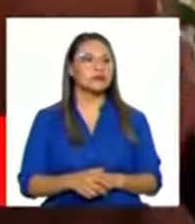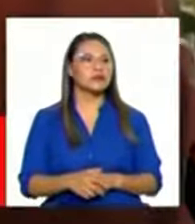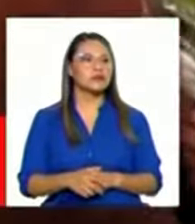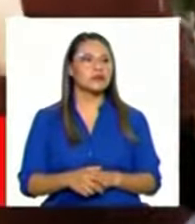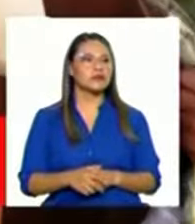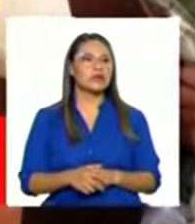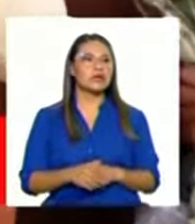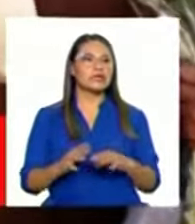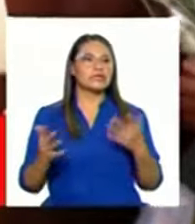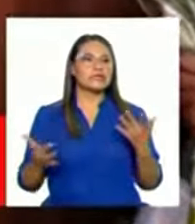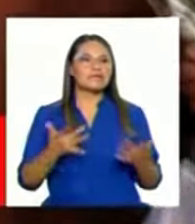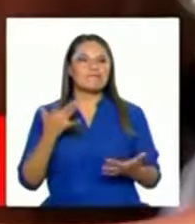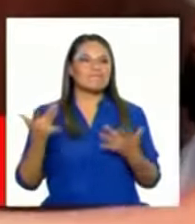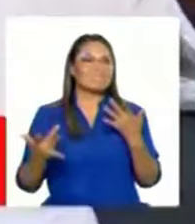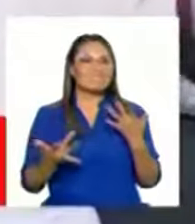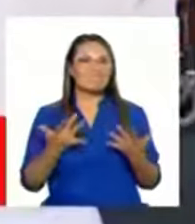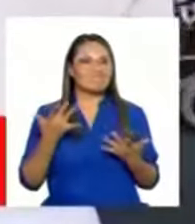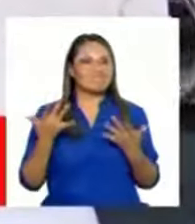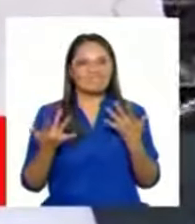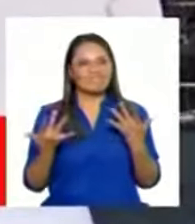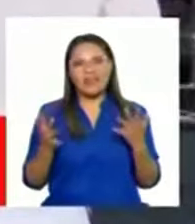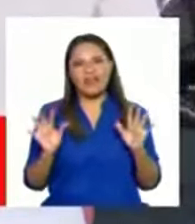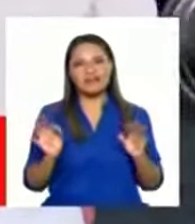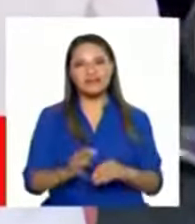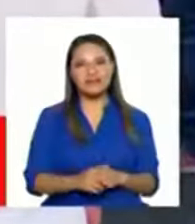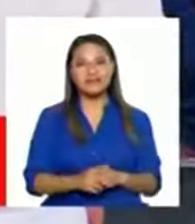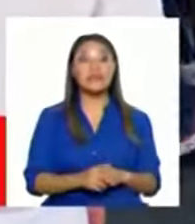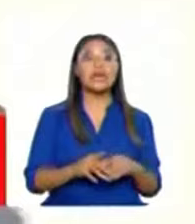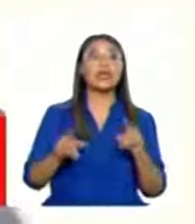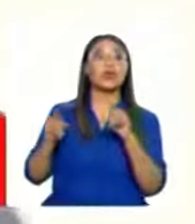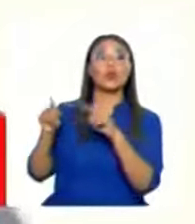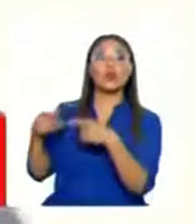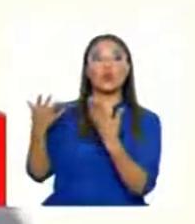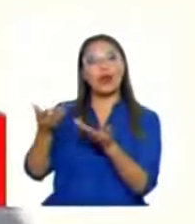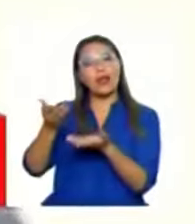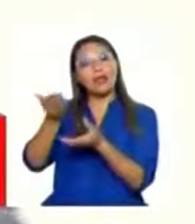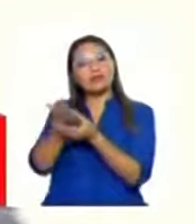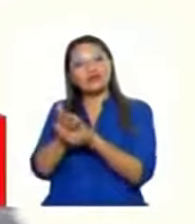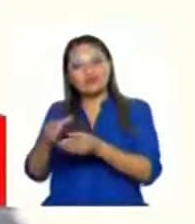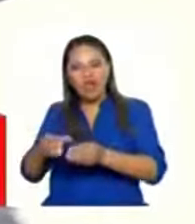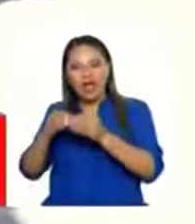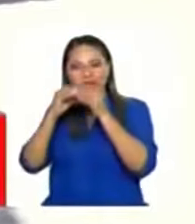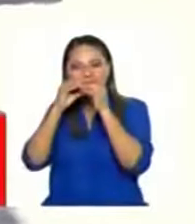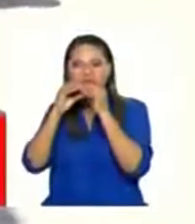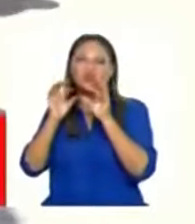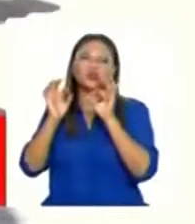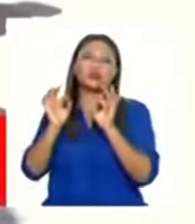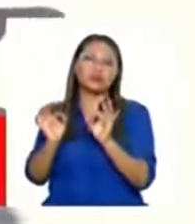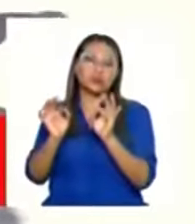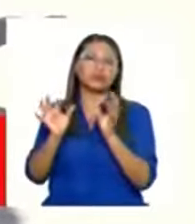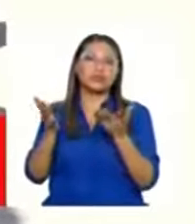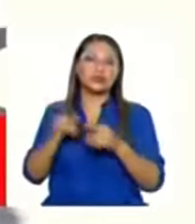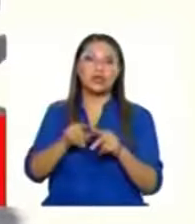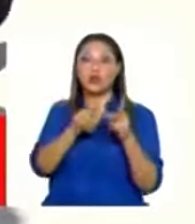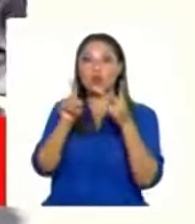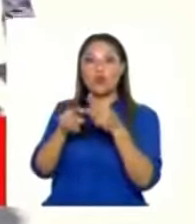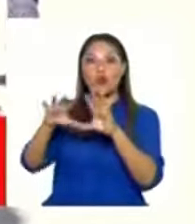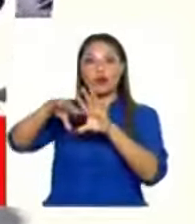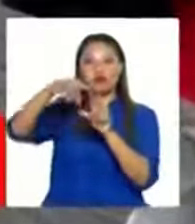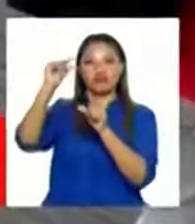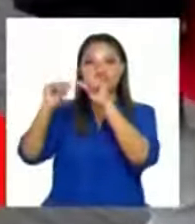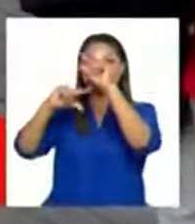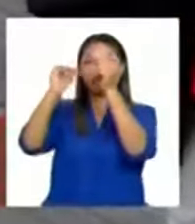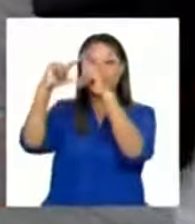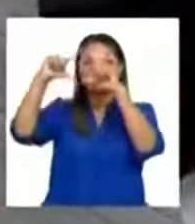Ah, no hay palabras, porque ahorita estamos en un... No faltaron los tradicionales sándwiches para calmar el hambre, en tanto la oferta de ramos